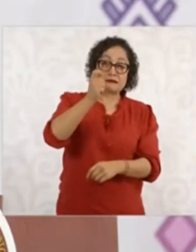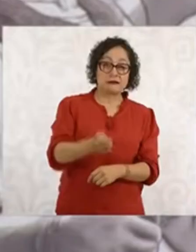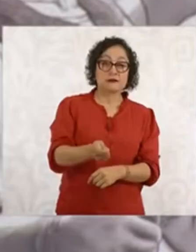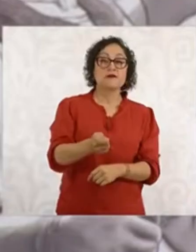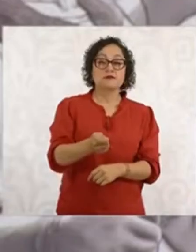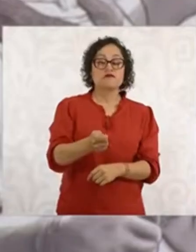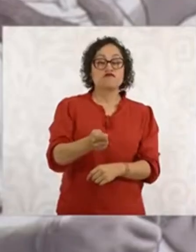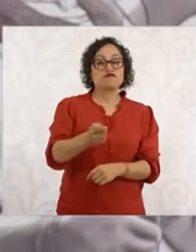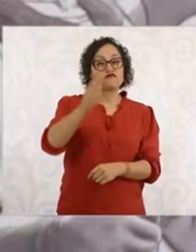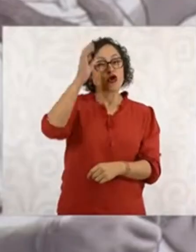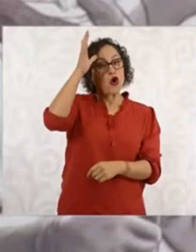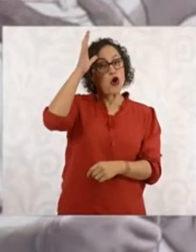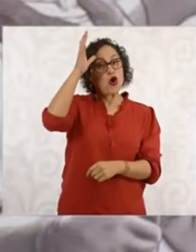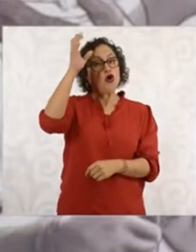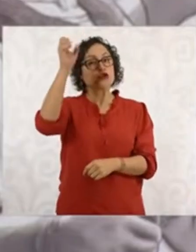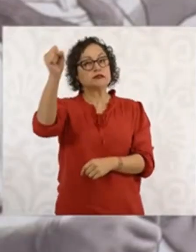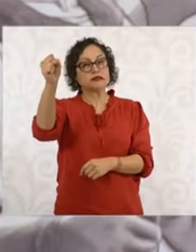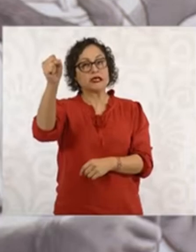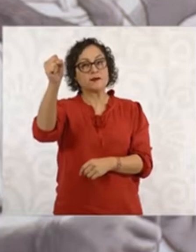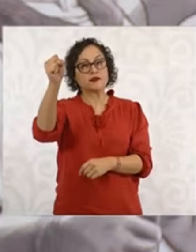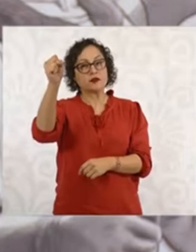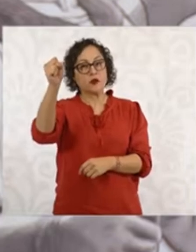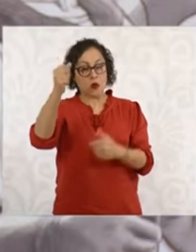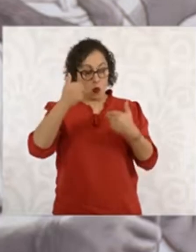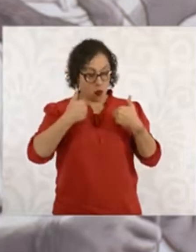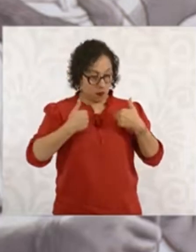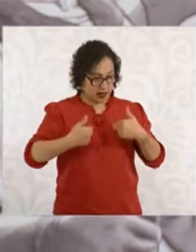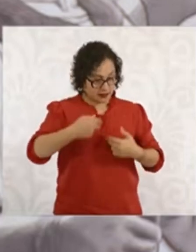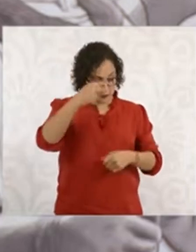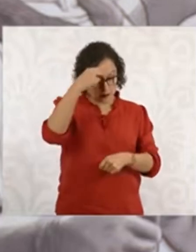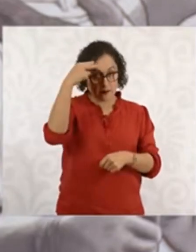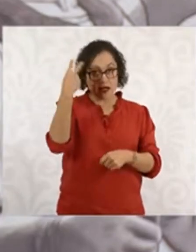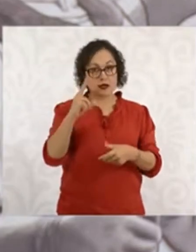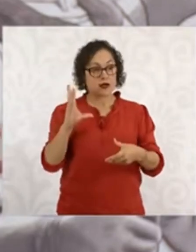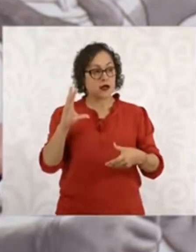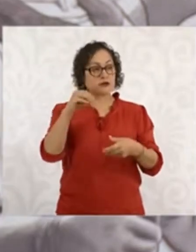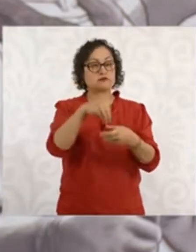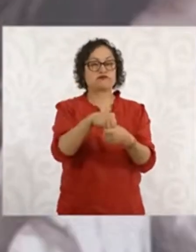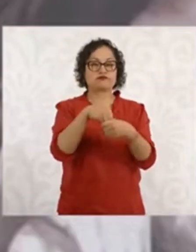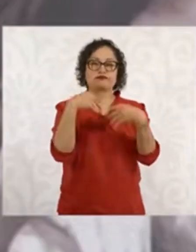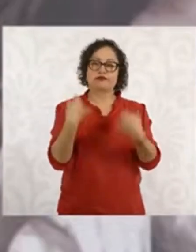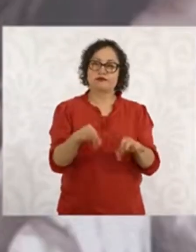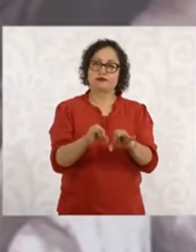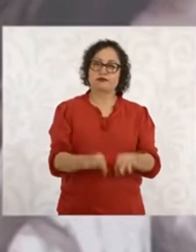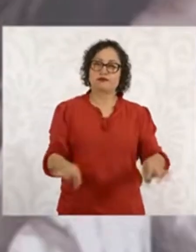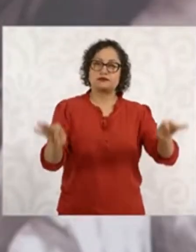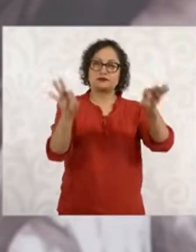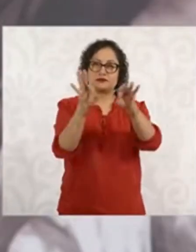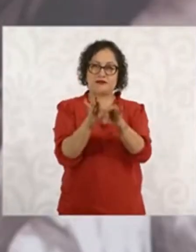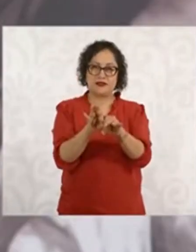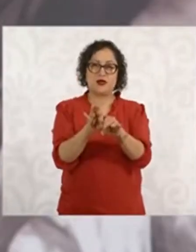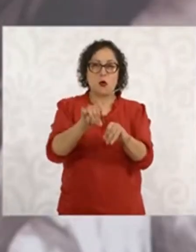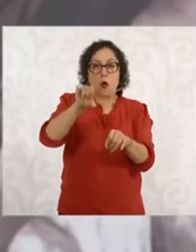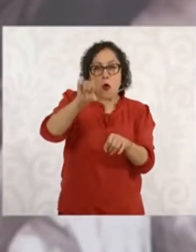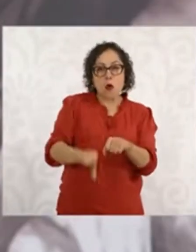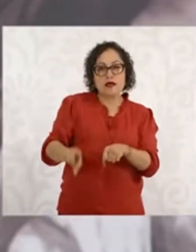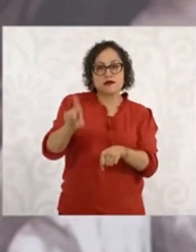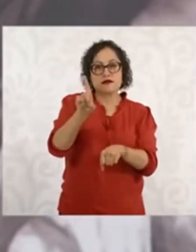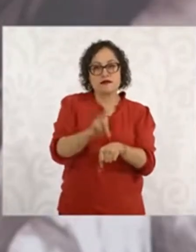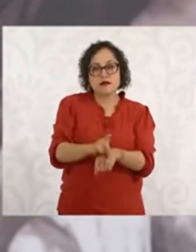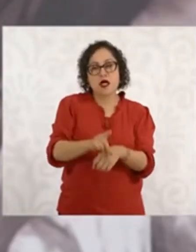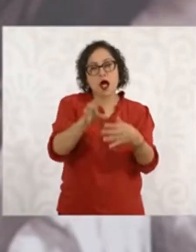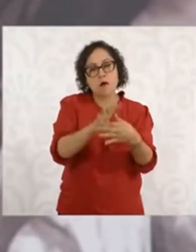concepto fundamental para el humanismo mexicano. Así lo hemos escuchado a lo largo de esta mañanera, hemos constatado